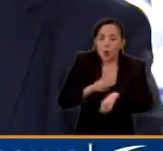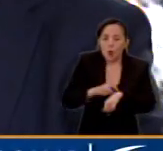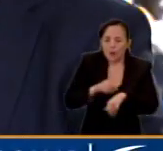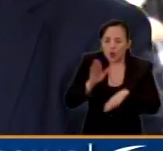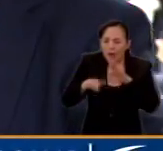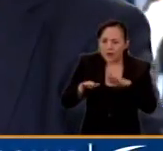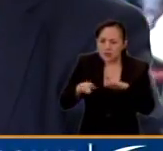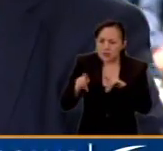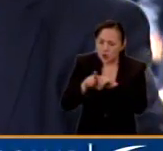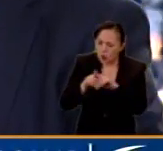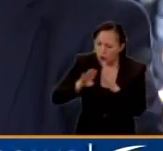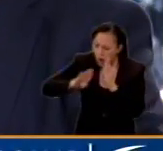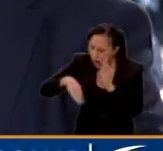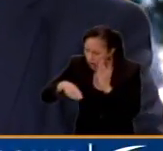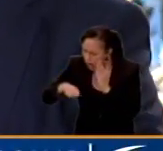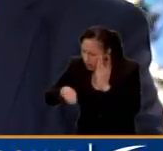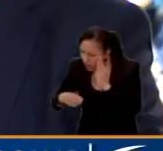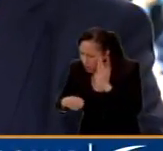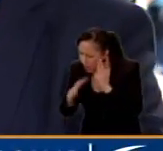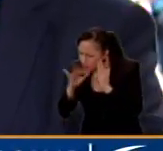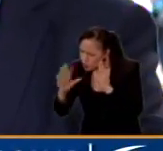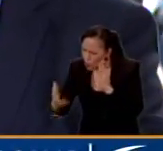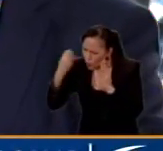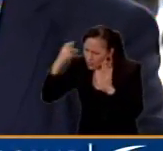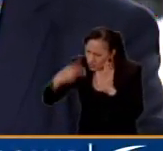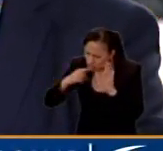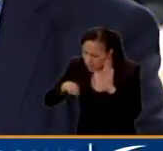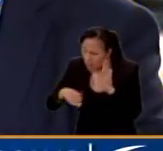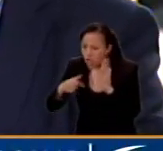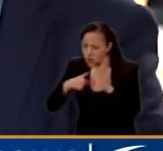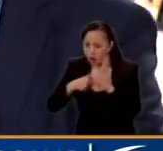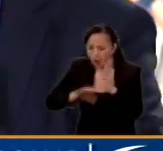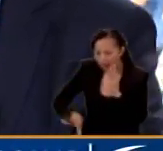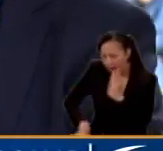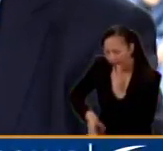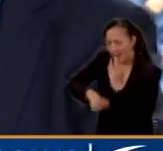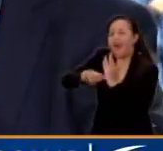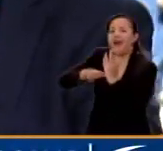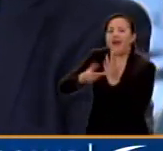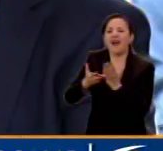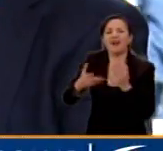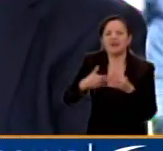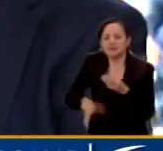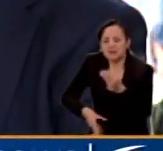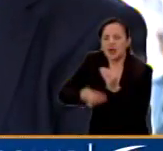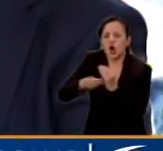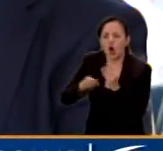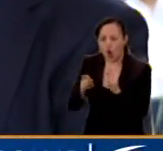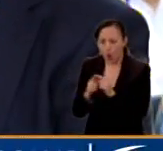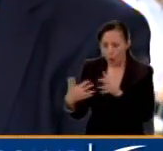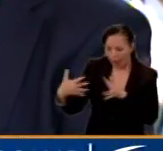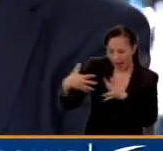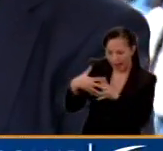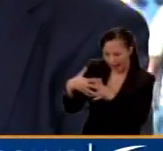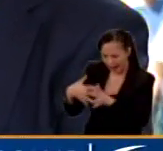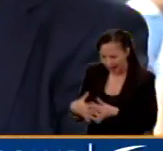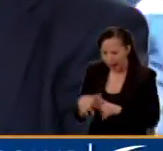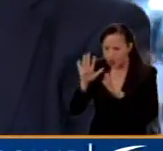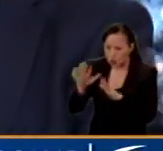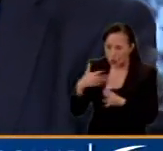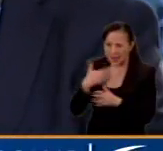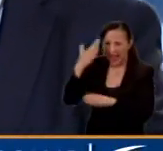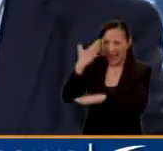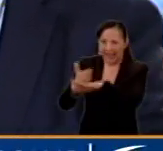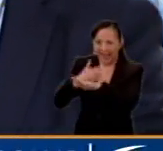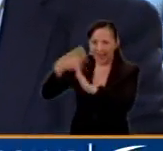de documentación, que yo puedo rellenar con elementos que encajen con los sucesos históricos que conozco. Y